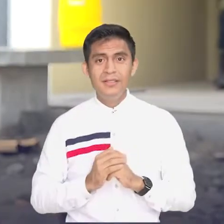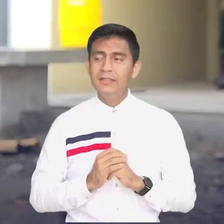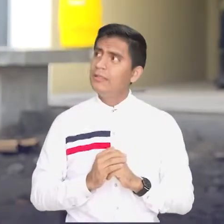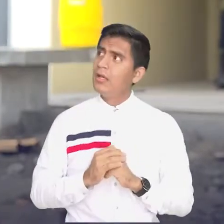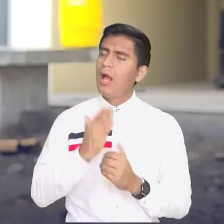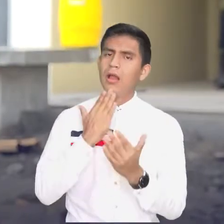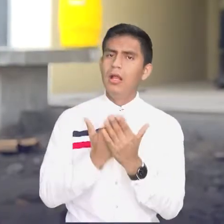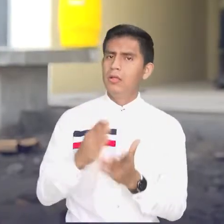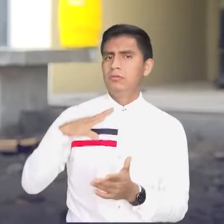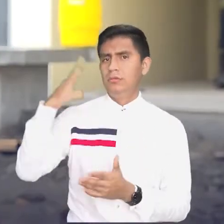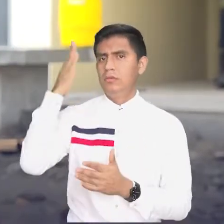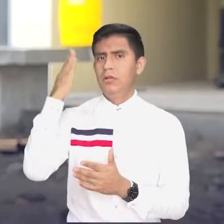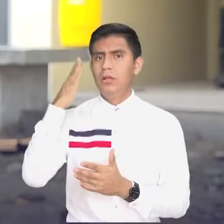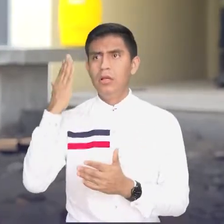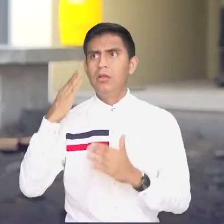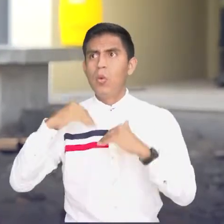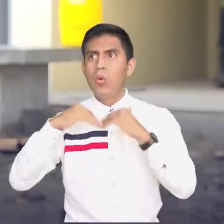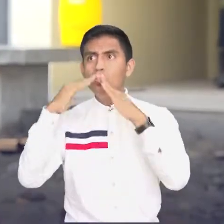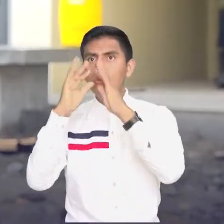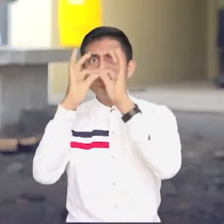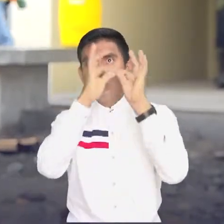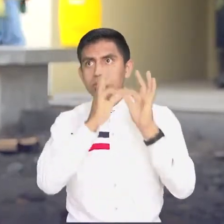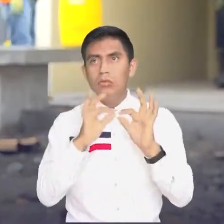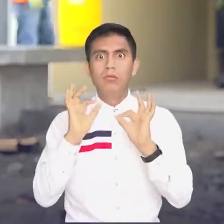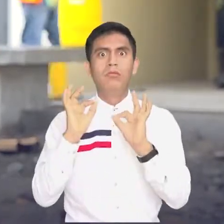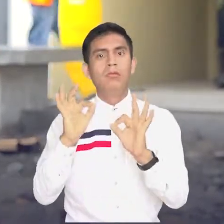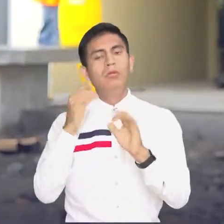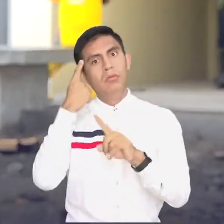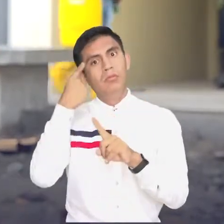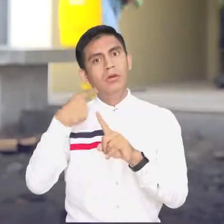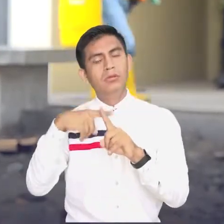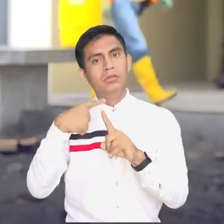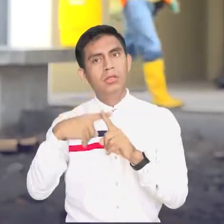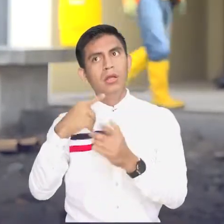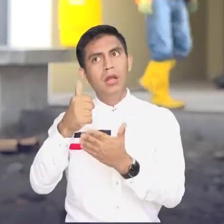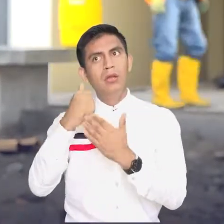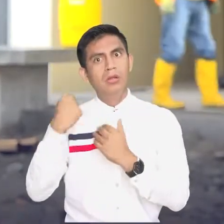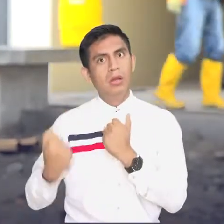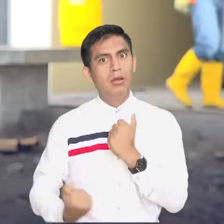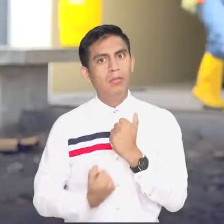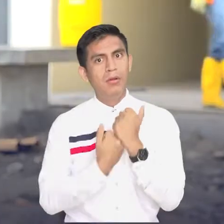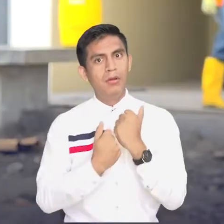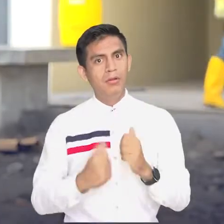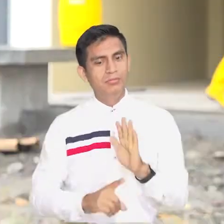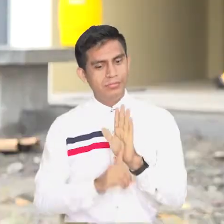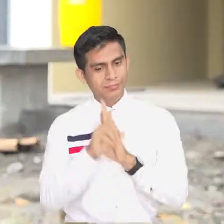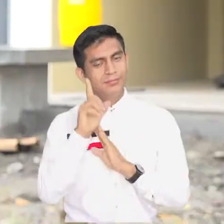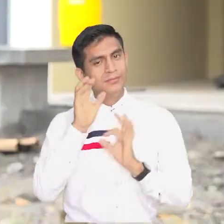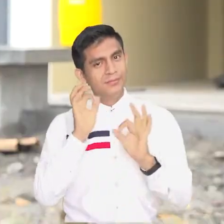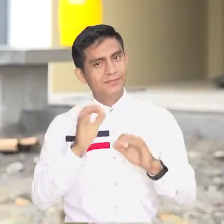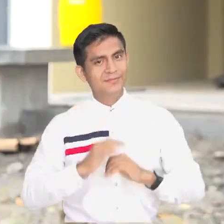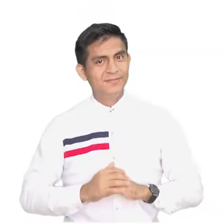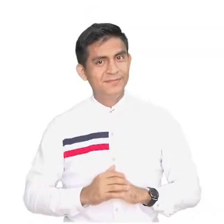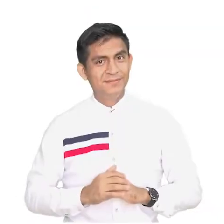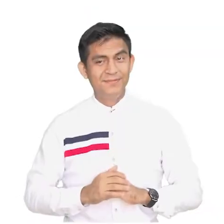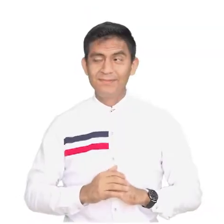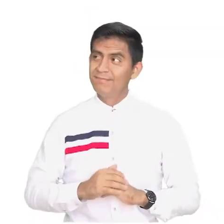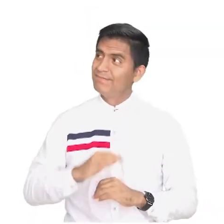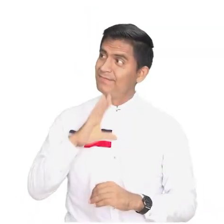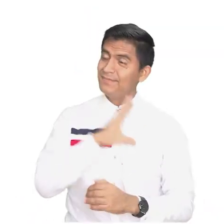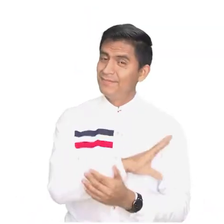Y también agradecerle al señor alcalde por estas obras que está haciendo y pues que esto nos va a servir de mucho para nosotros.